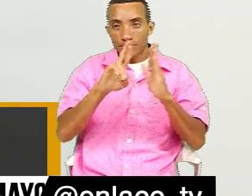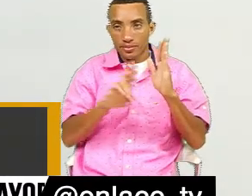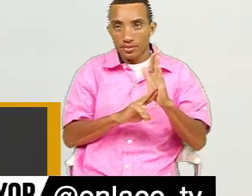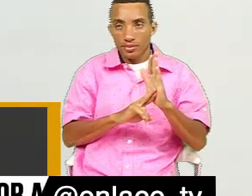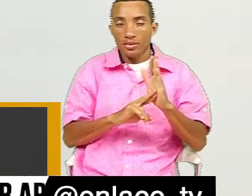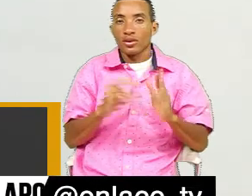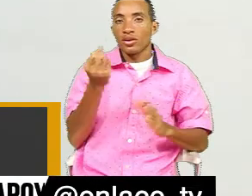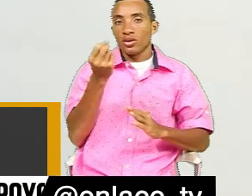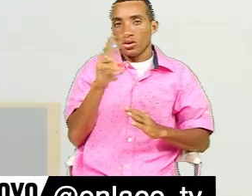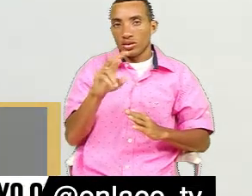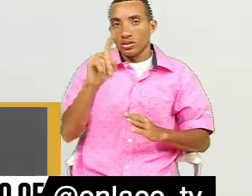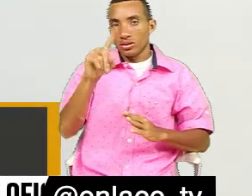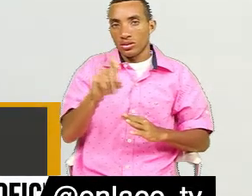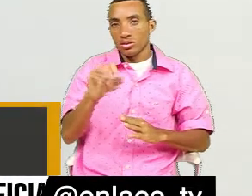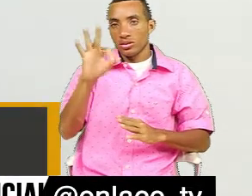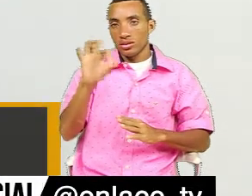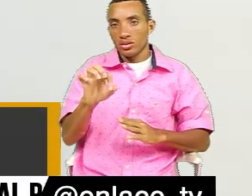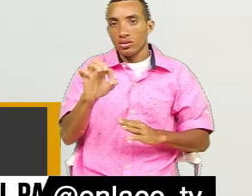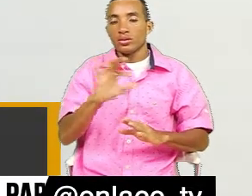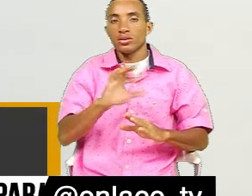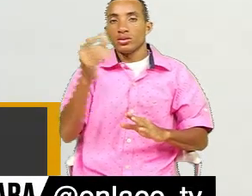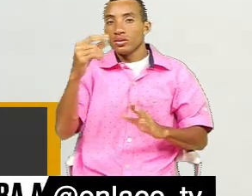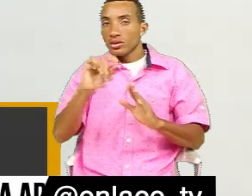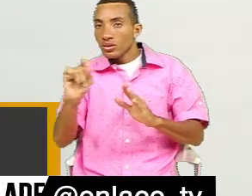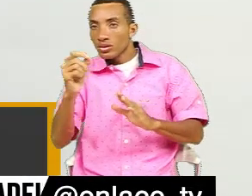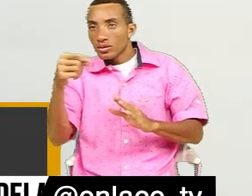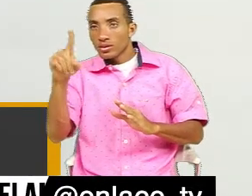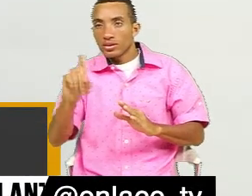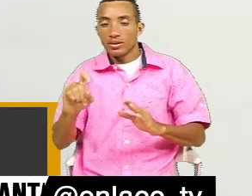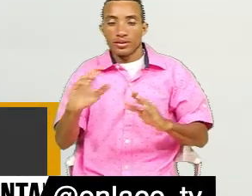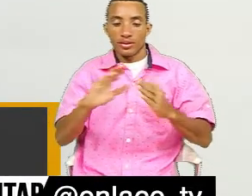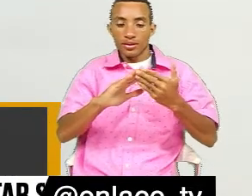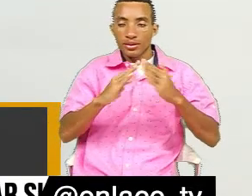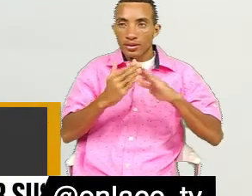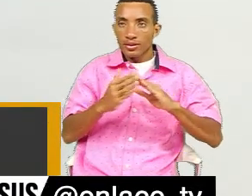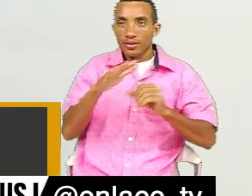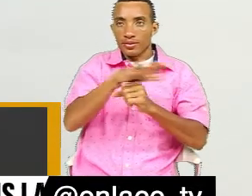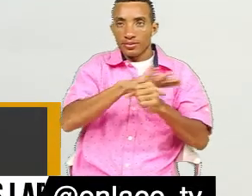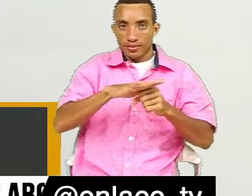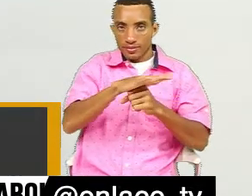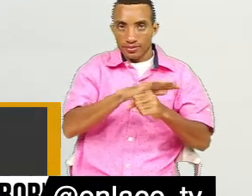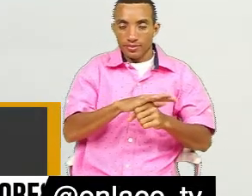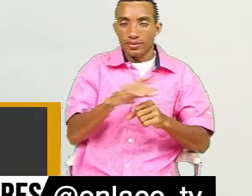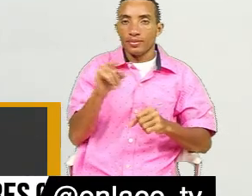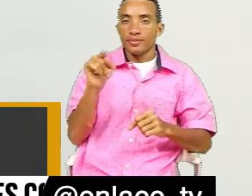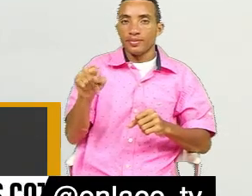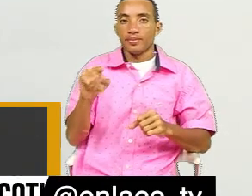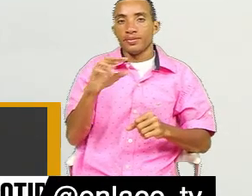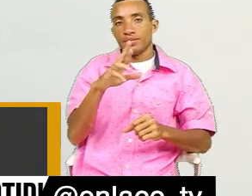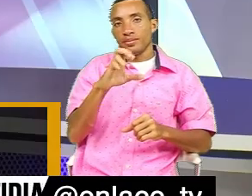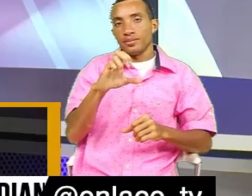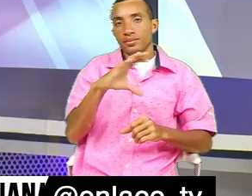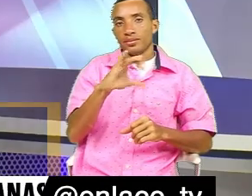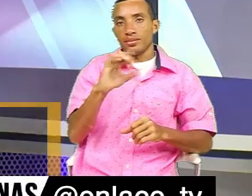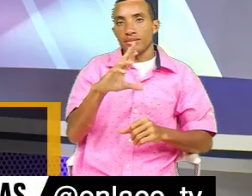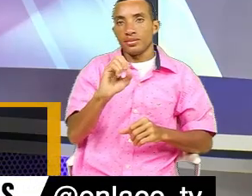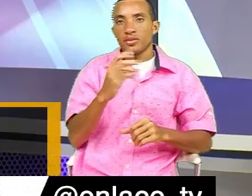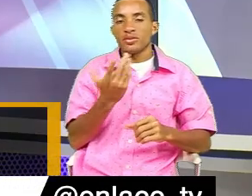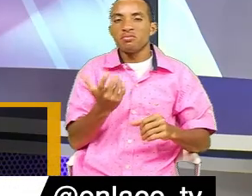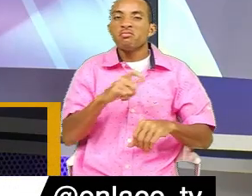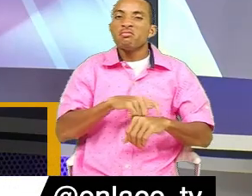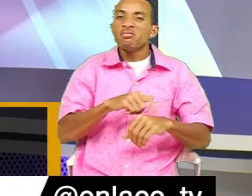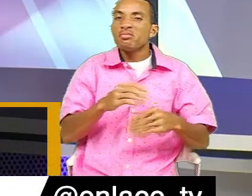0268-16, que nos declara como Junta de Acción Comunal del Barrio El Recreo, por fin. Qué bueno. ¿A partir de qué momento